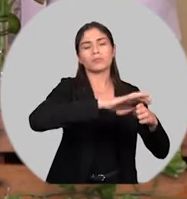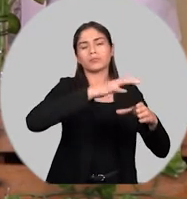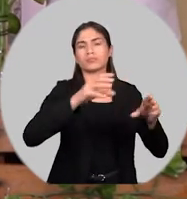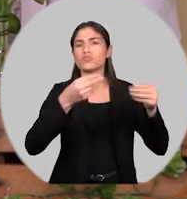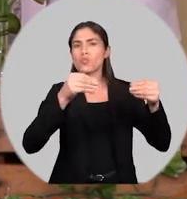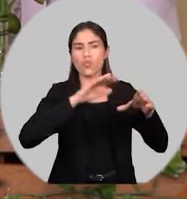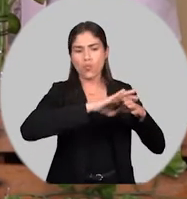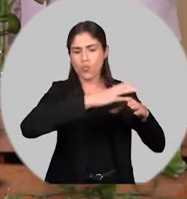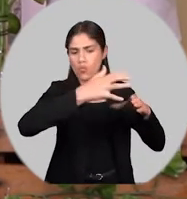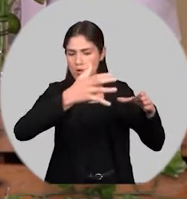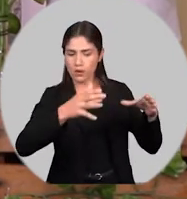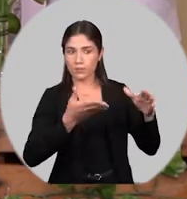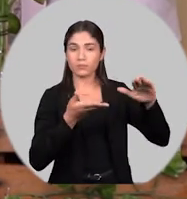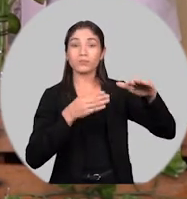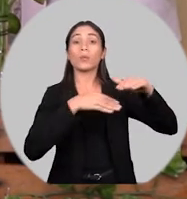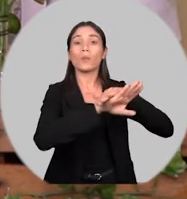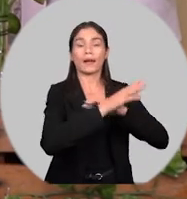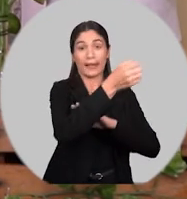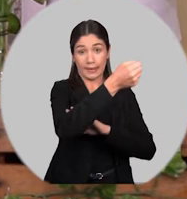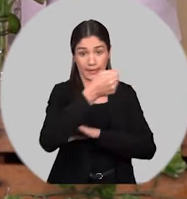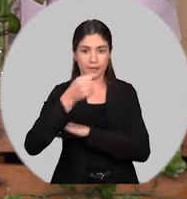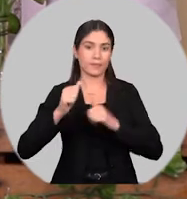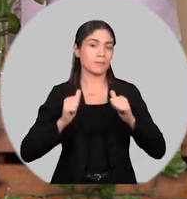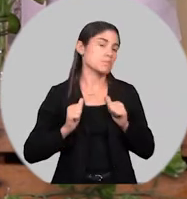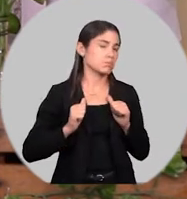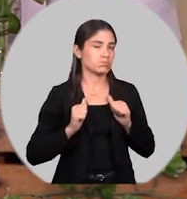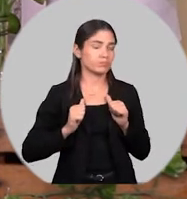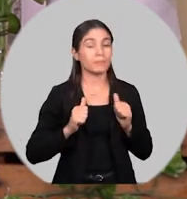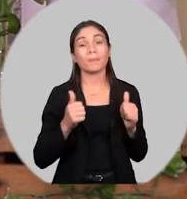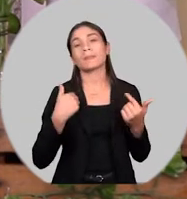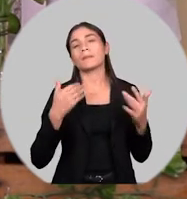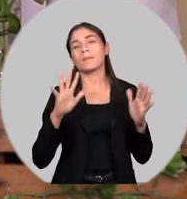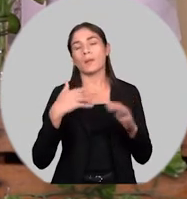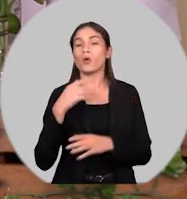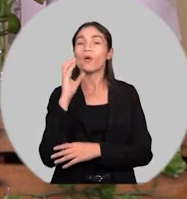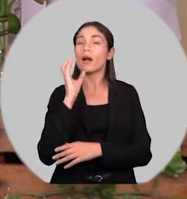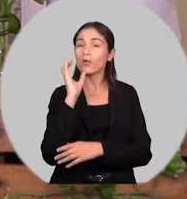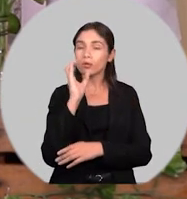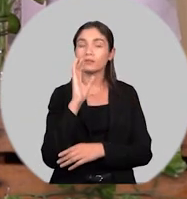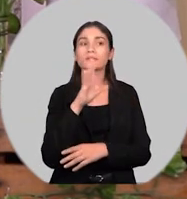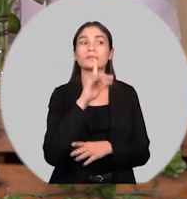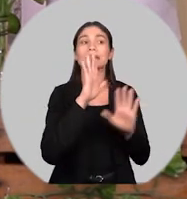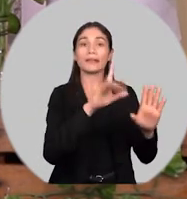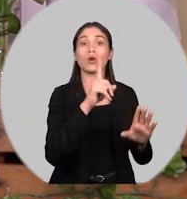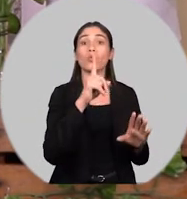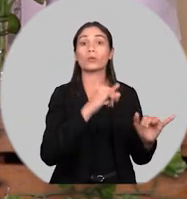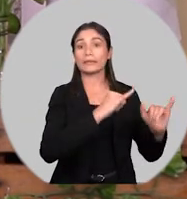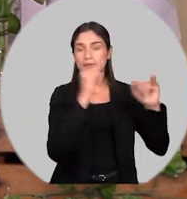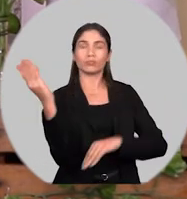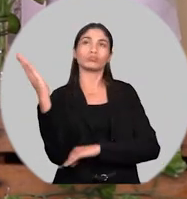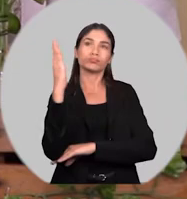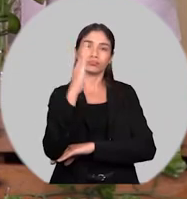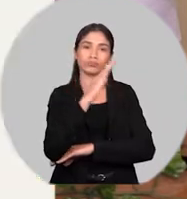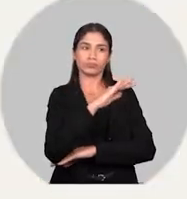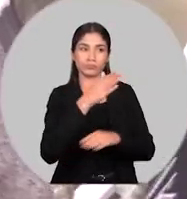papel film o le ponemos un hule limpio. Y esto podemos, lo recomendable es dejar un día